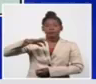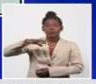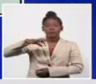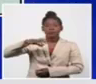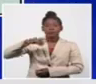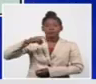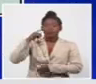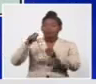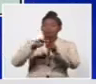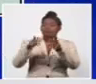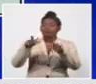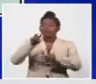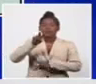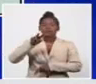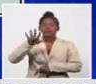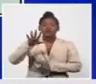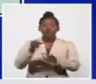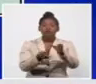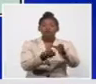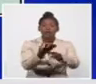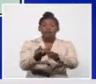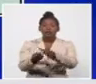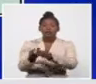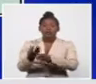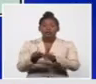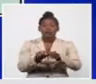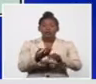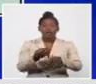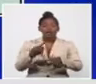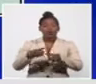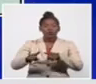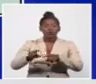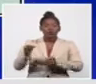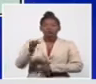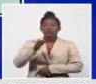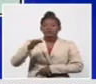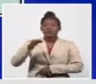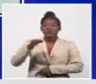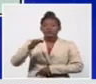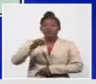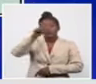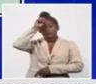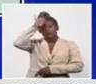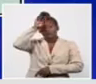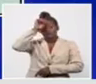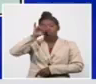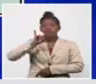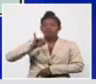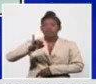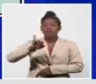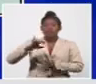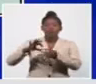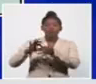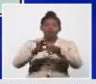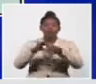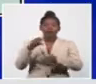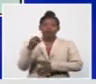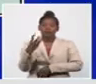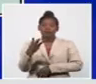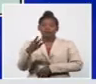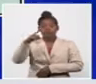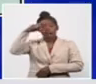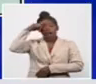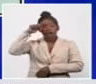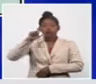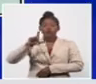25. Del municipio Minas de Matahambre, 6. De Guanes, 3. Y de San Luis, 1.